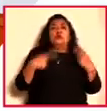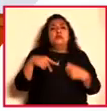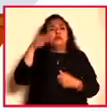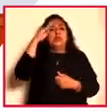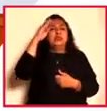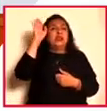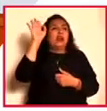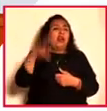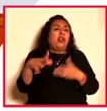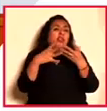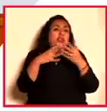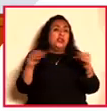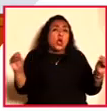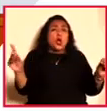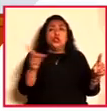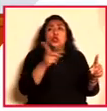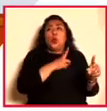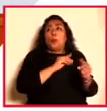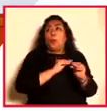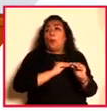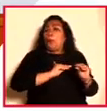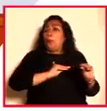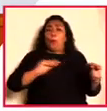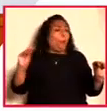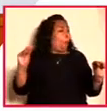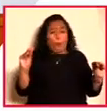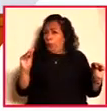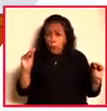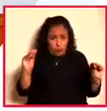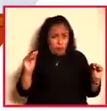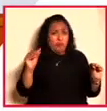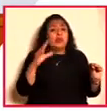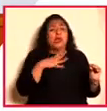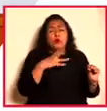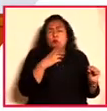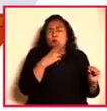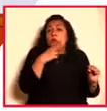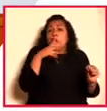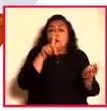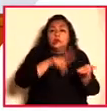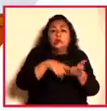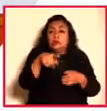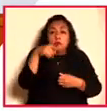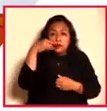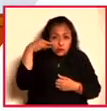es soledad, no, el desierto tiene unos tesoros escondidos.